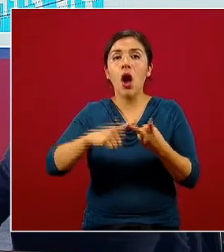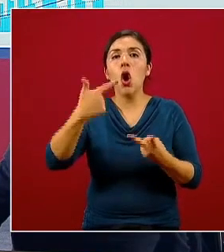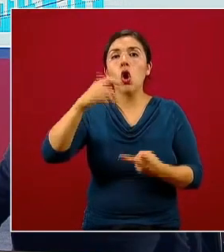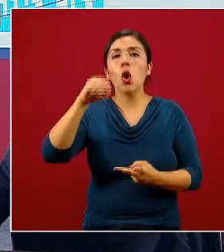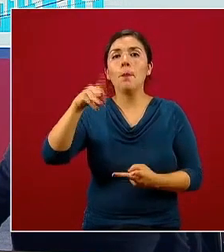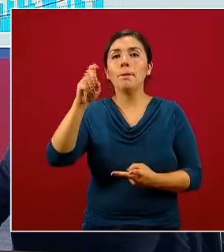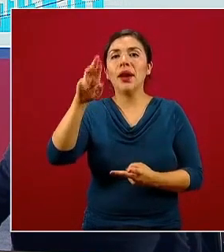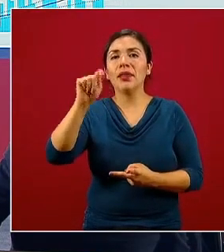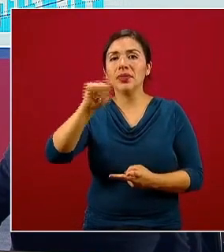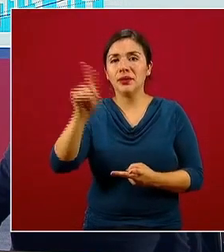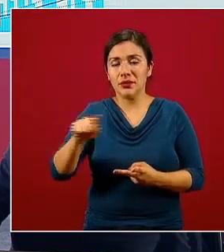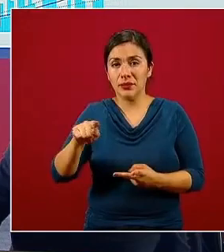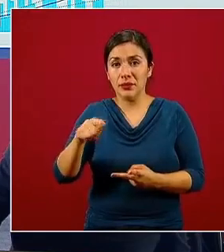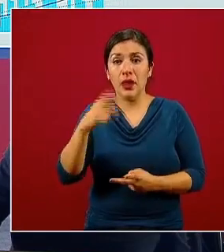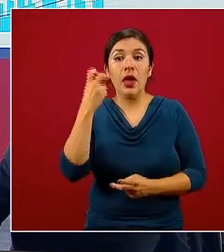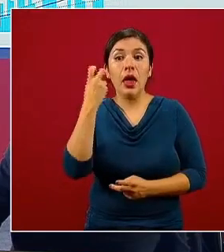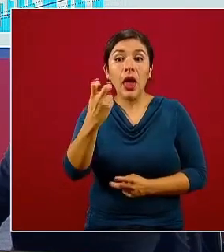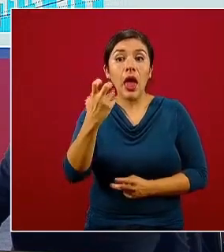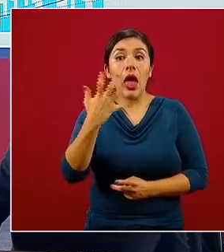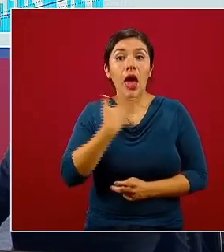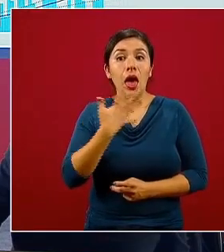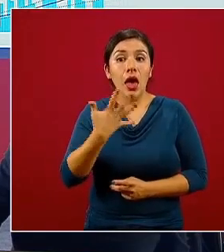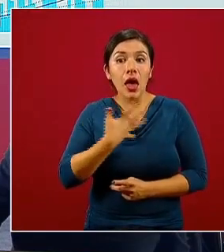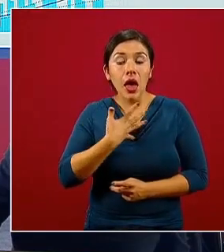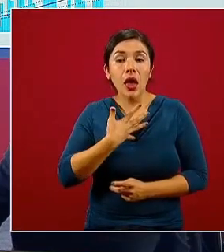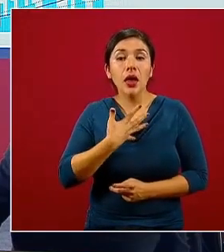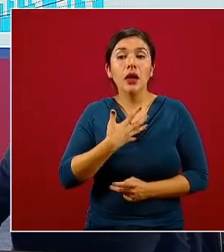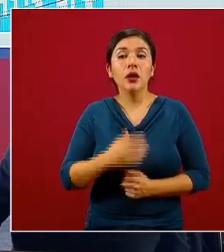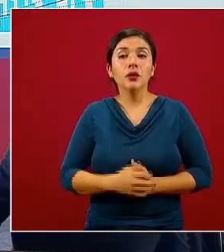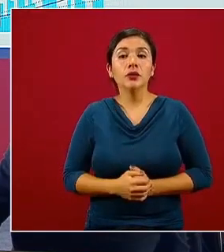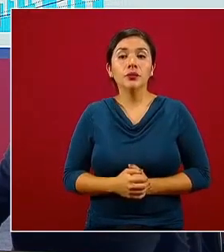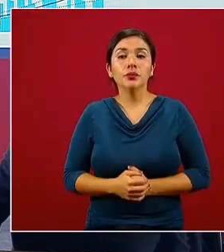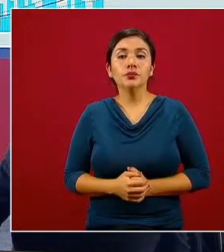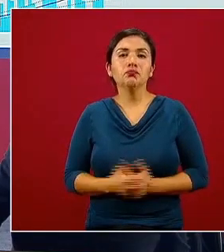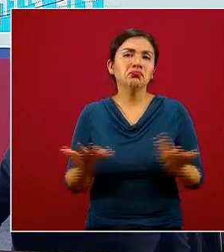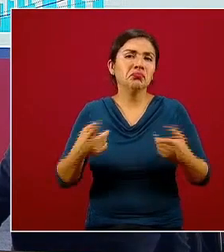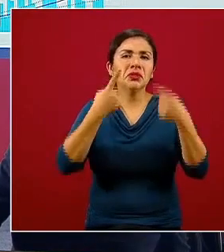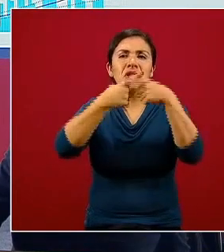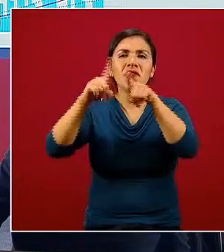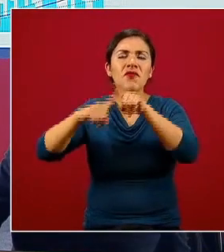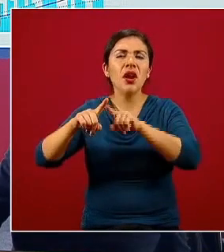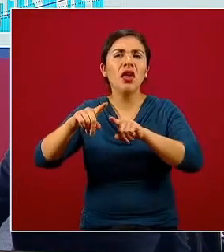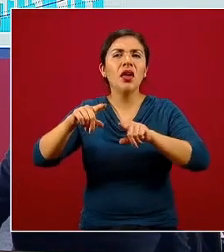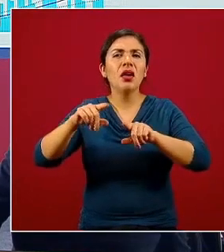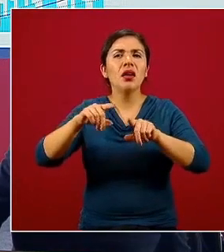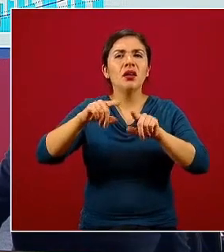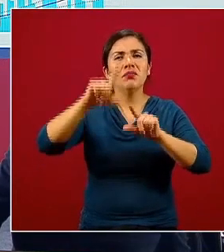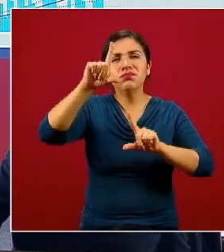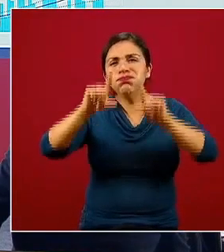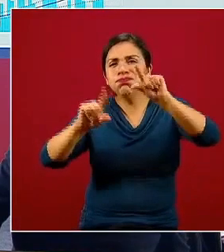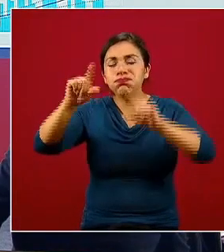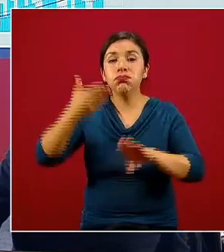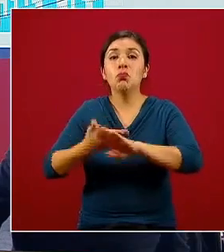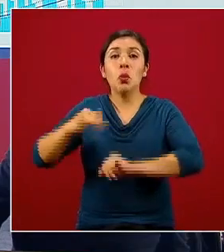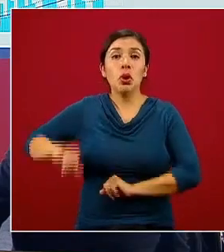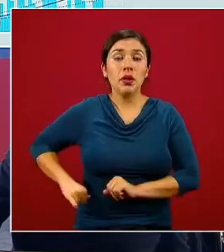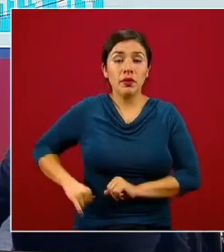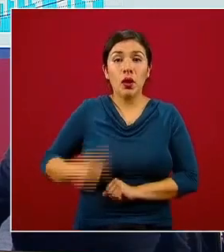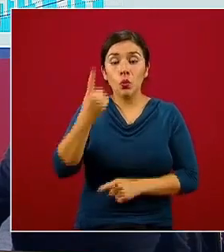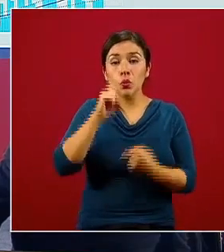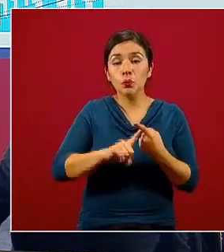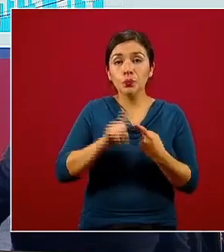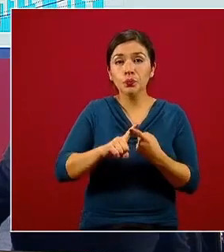Gompertz. Y aquí tenemos pues varias gráficas muy interesantes. Tenemos la incidencia de